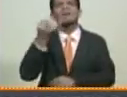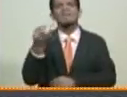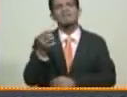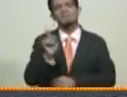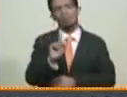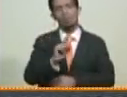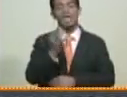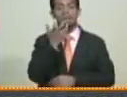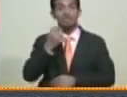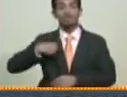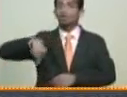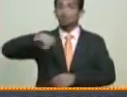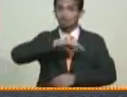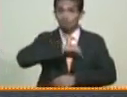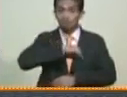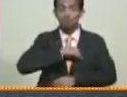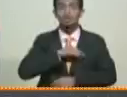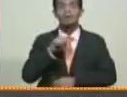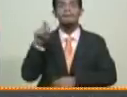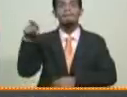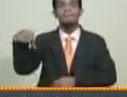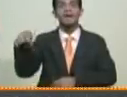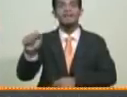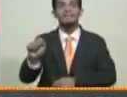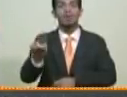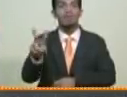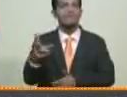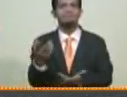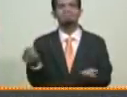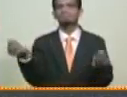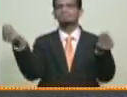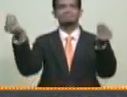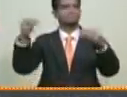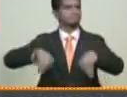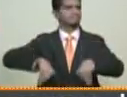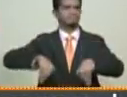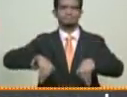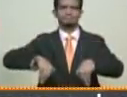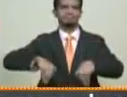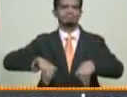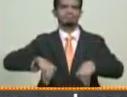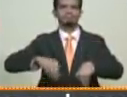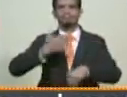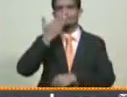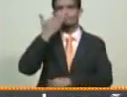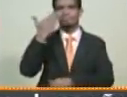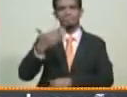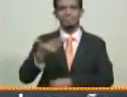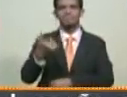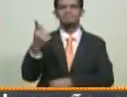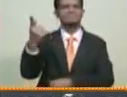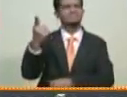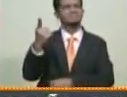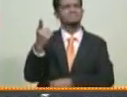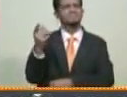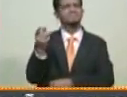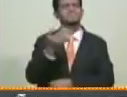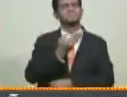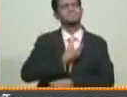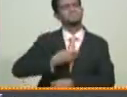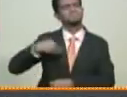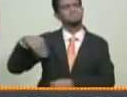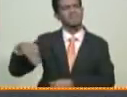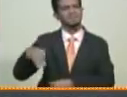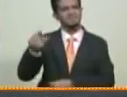personal, y el partido, por supuesto, no está de acuerdo. Es una barbaridad de santos, y allá él con su